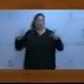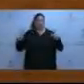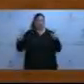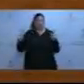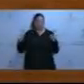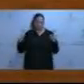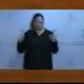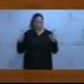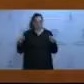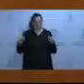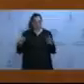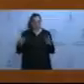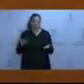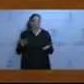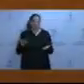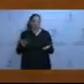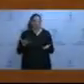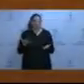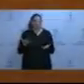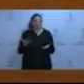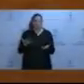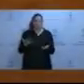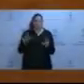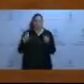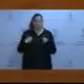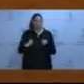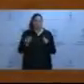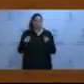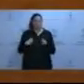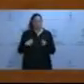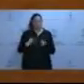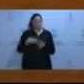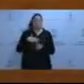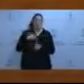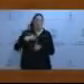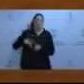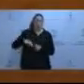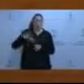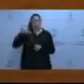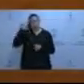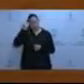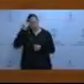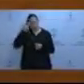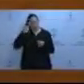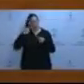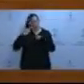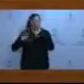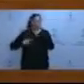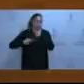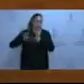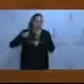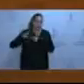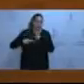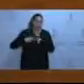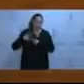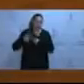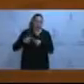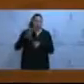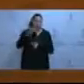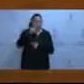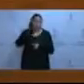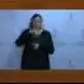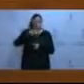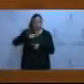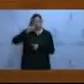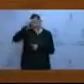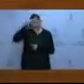Bien, sonándonos como nos suena, a lo mejor uno puede pensar que esto es consecuencia de que andamos exportando tantos genios y cerebros precisamente